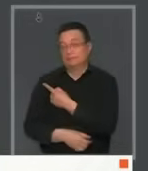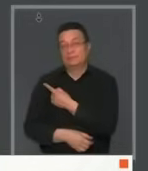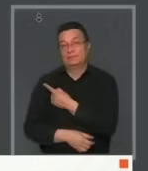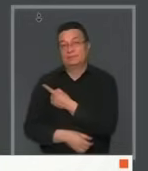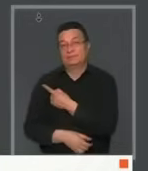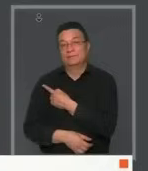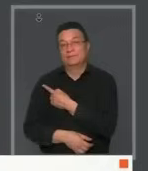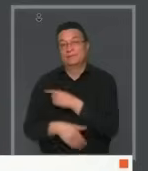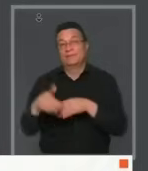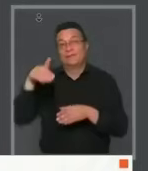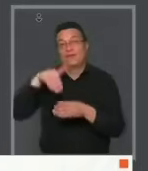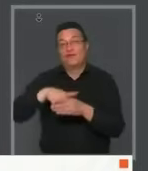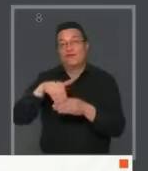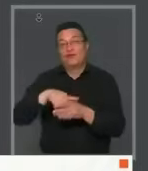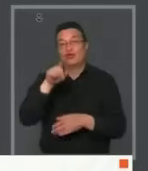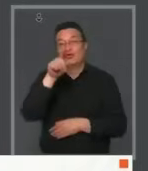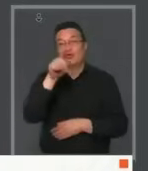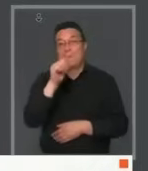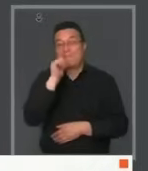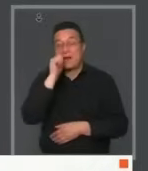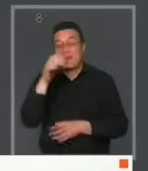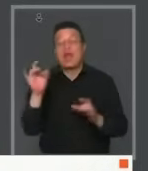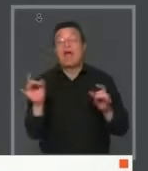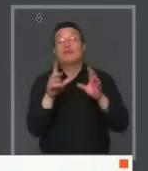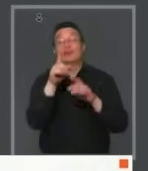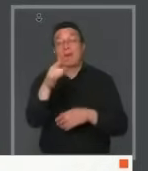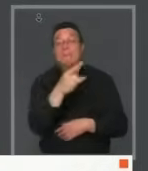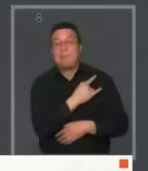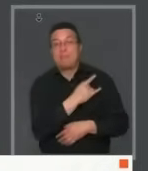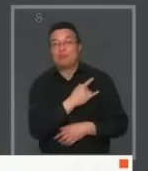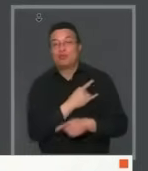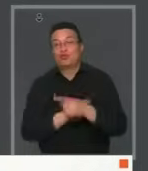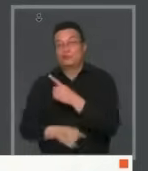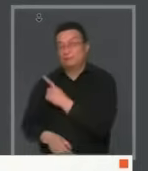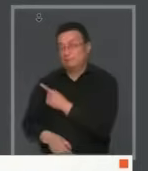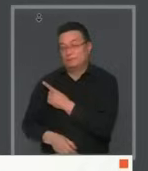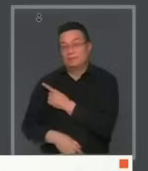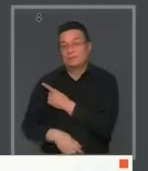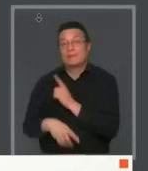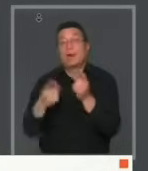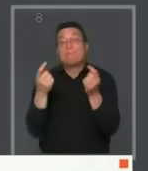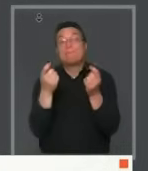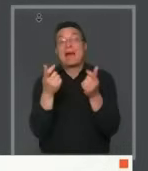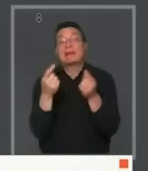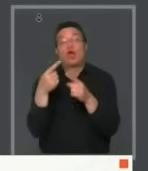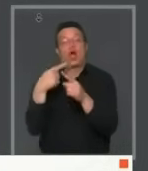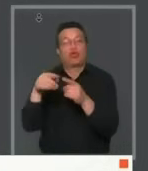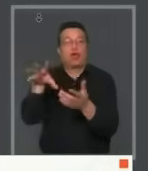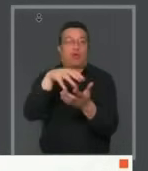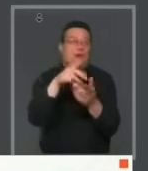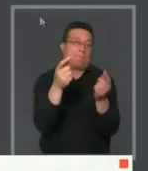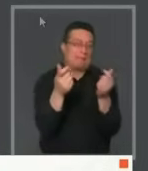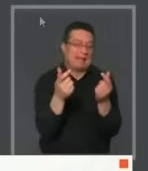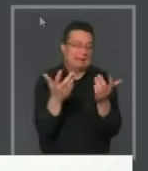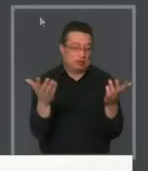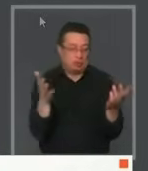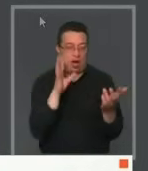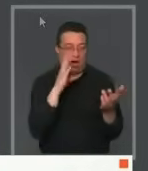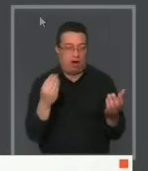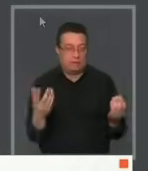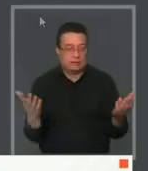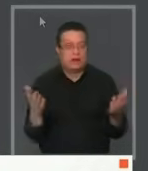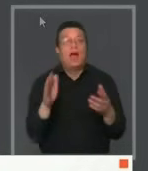voto que usted va a ver mañana si es que está en maipú similar va a ser En otras comunas por supuesto pero lo cierto Es que así se